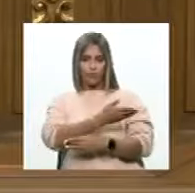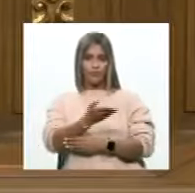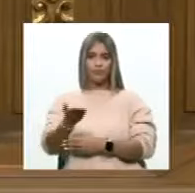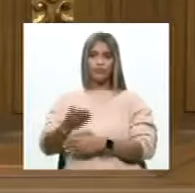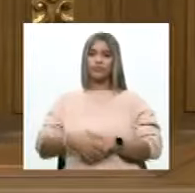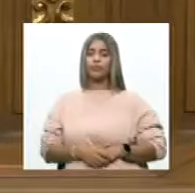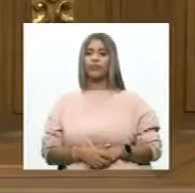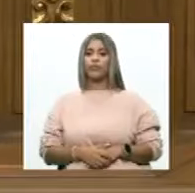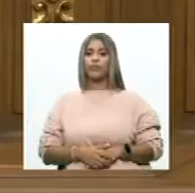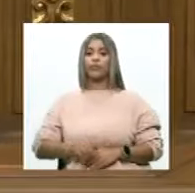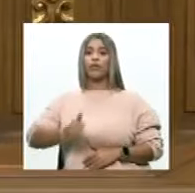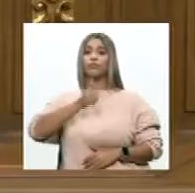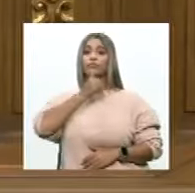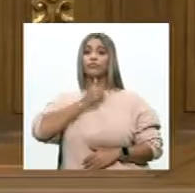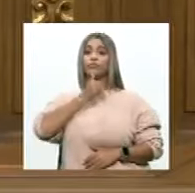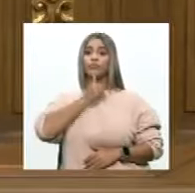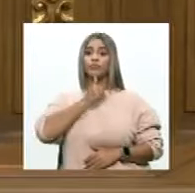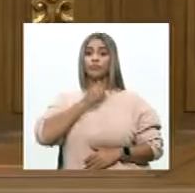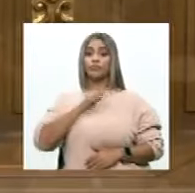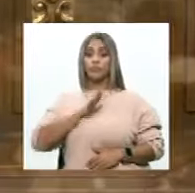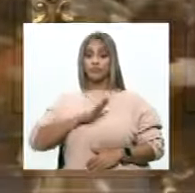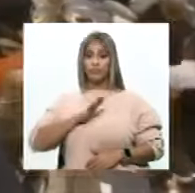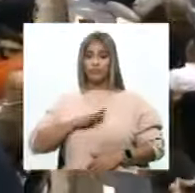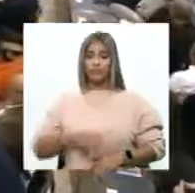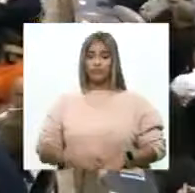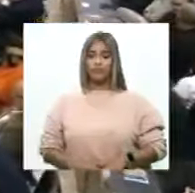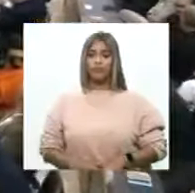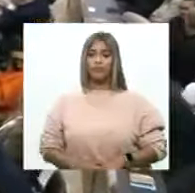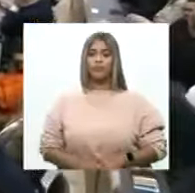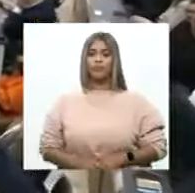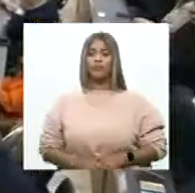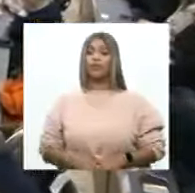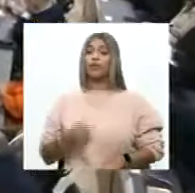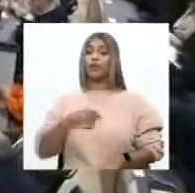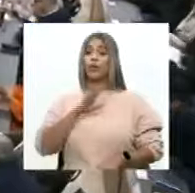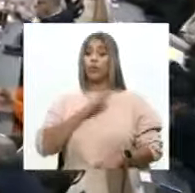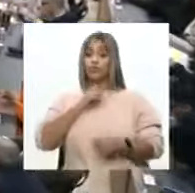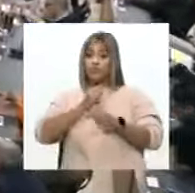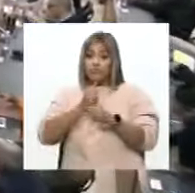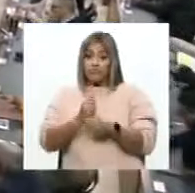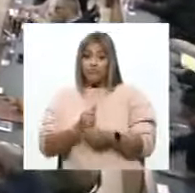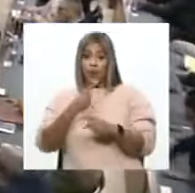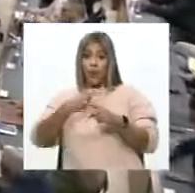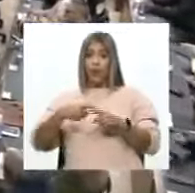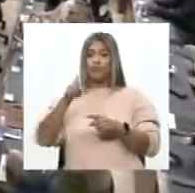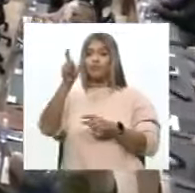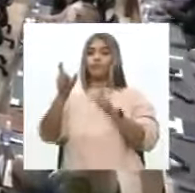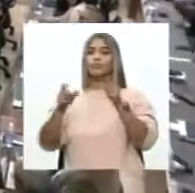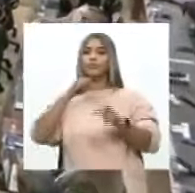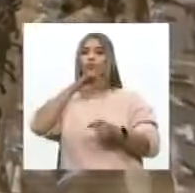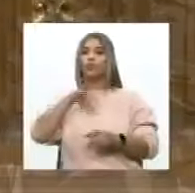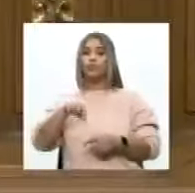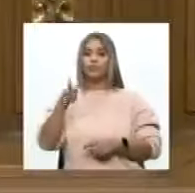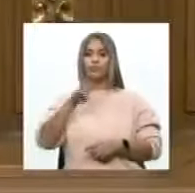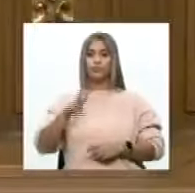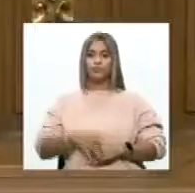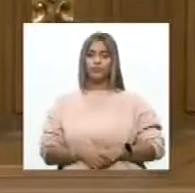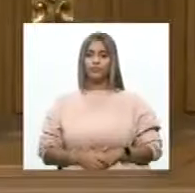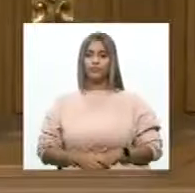resistencia originaria, resistencia ante las pretensiones del enemigo. enemigo histórico de nuestra